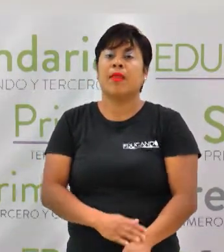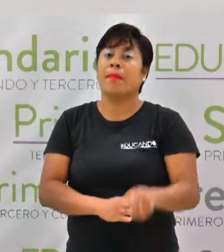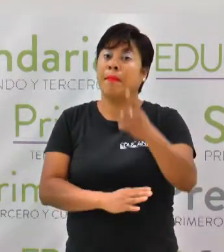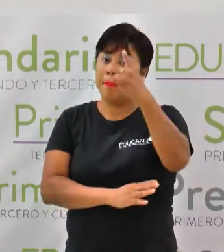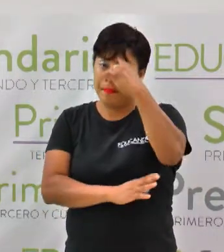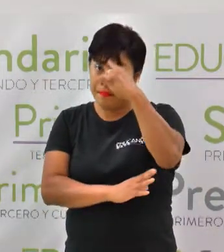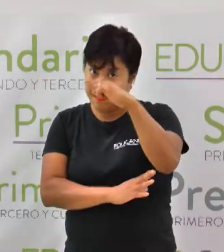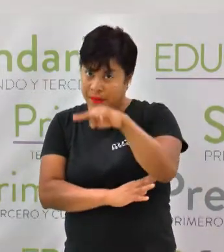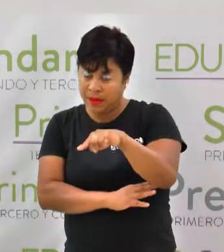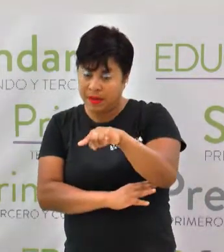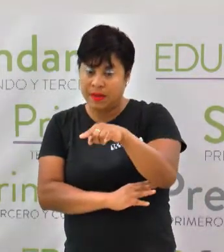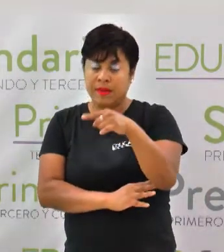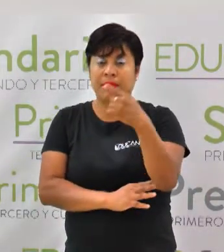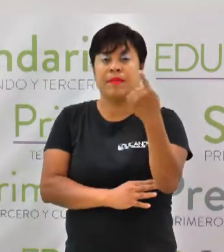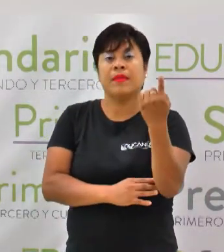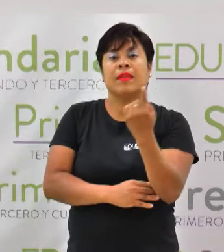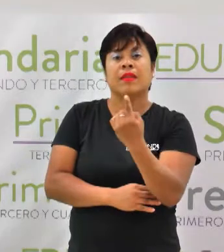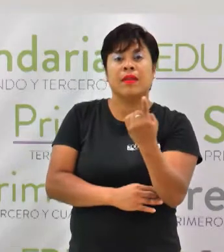¿Para qué